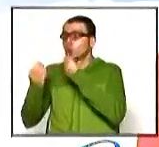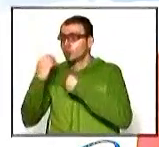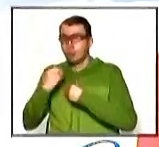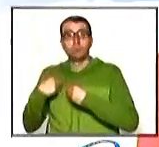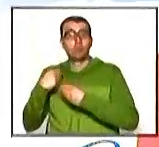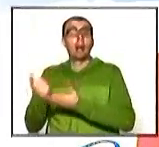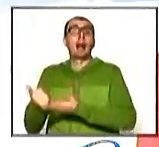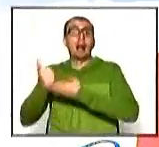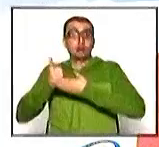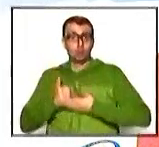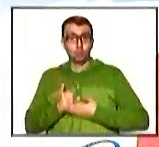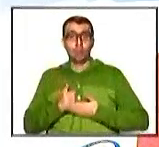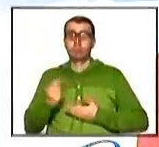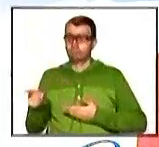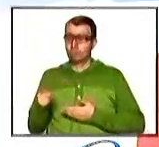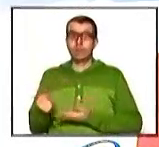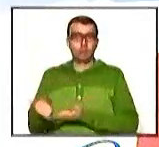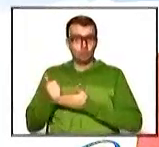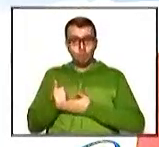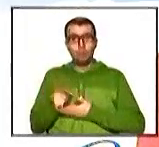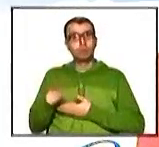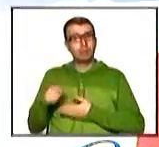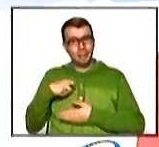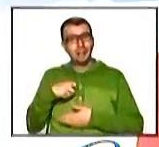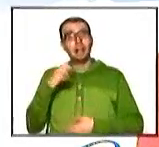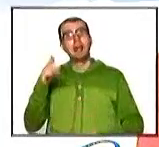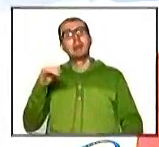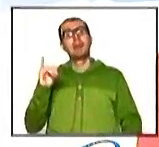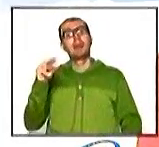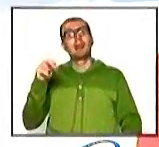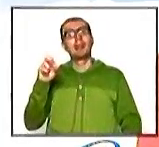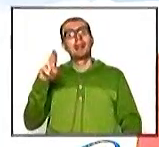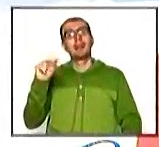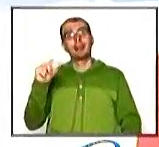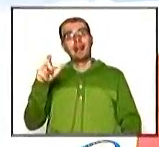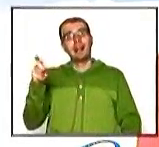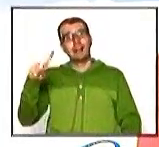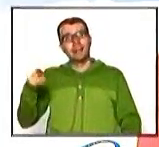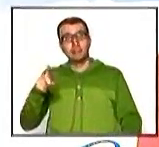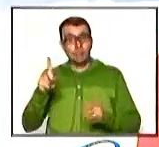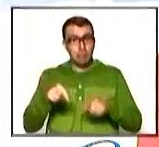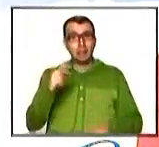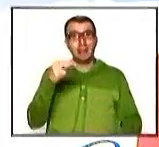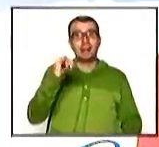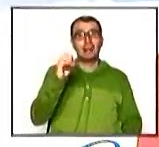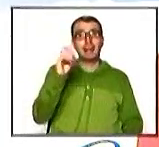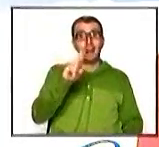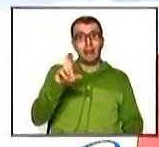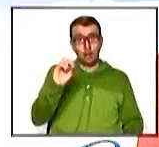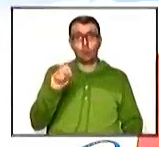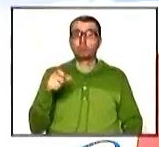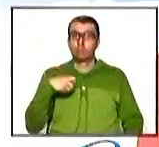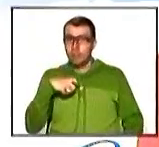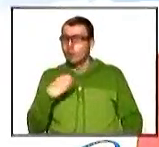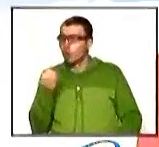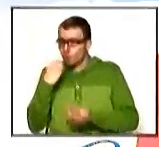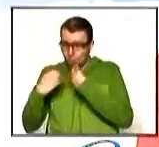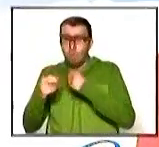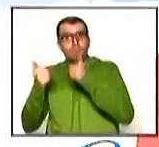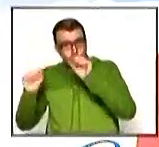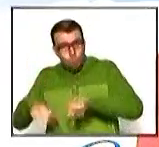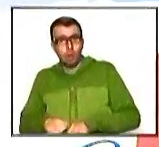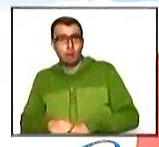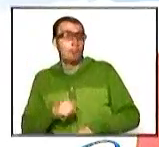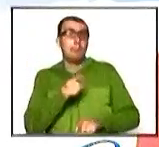son ricos en minerales y en hierro. Anoche estábamos estudiando casualmente en Pereira, en nuestro parque médico, con más de 25 médicos.